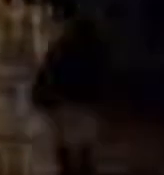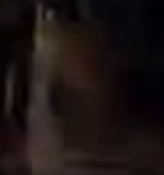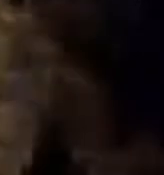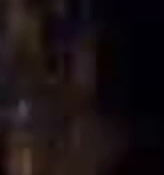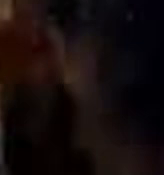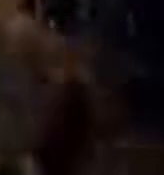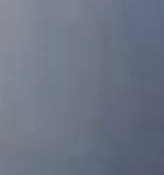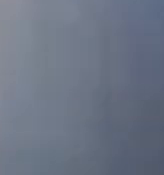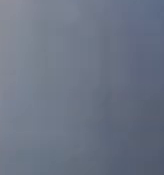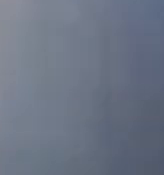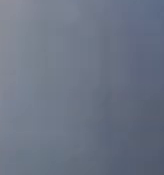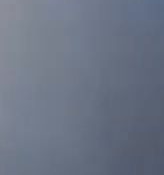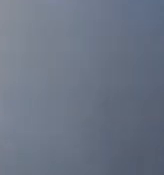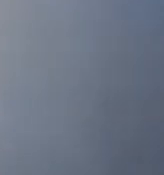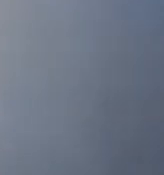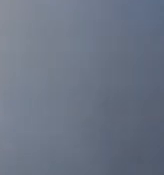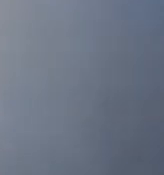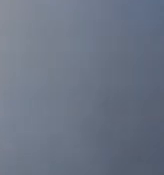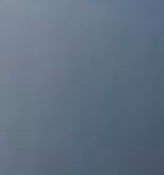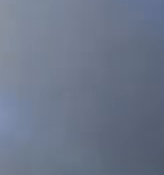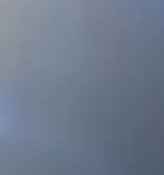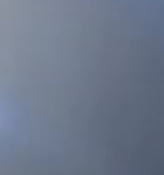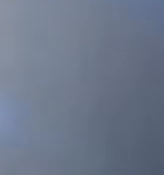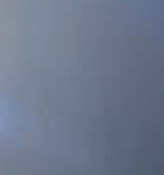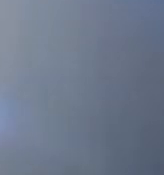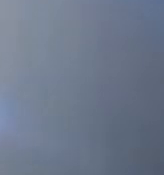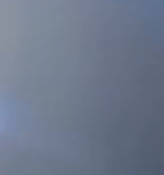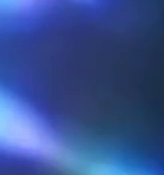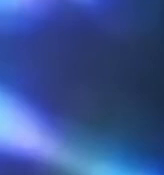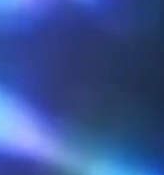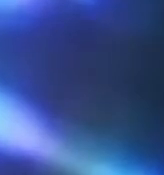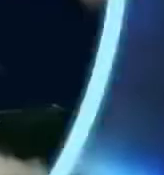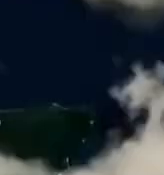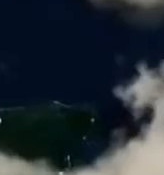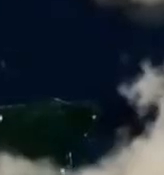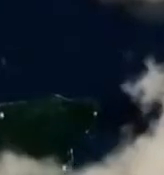duplicado en este tiempo y es momento de ponernos al día mirando al futuro.